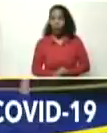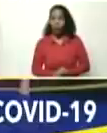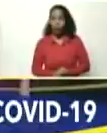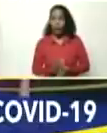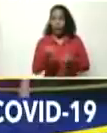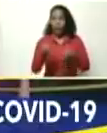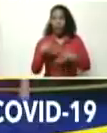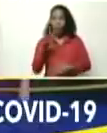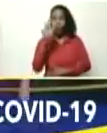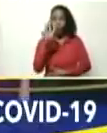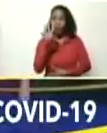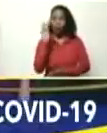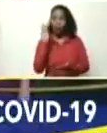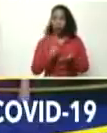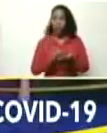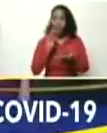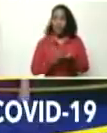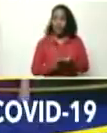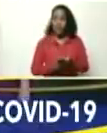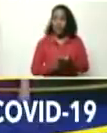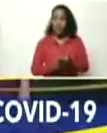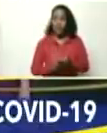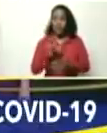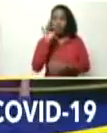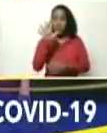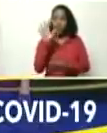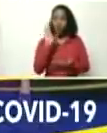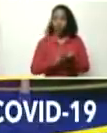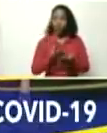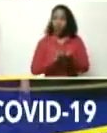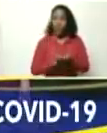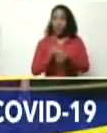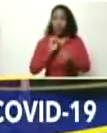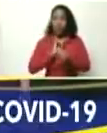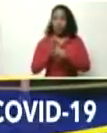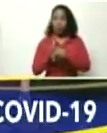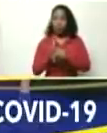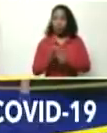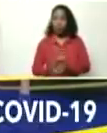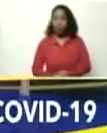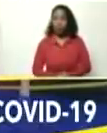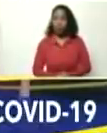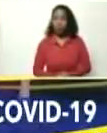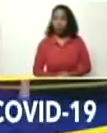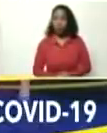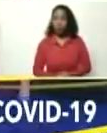dado 4 veces y hasta 5 veces el coronavirus.